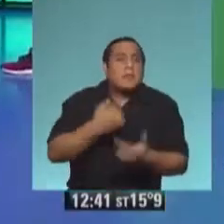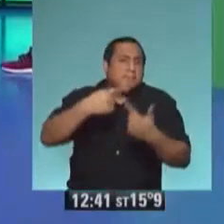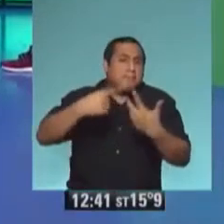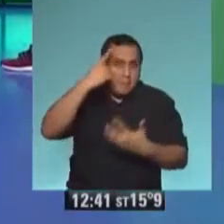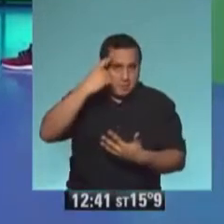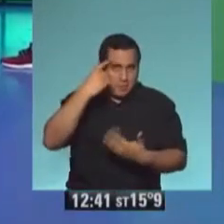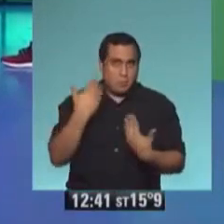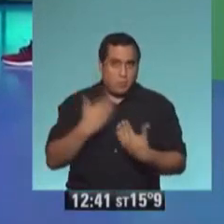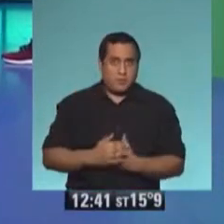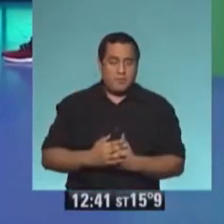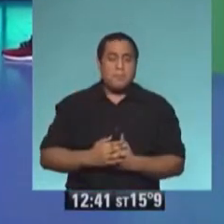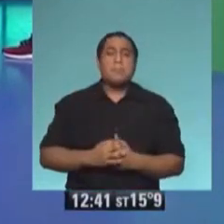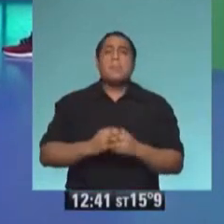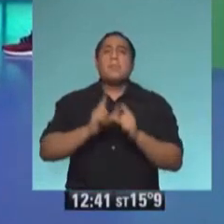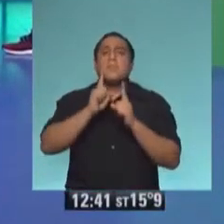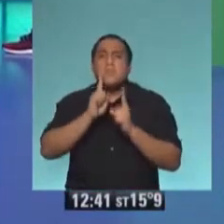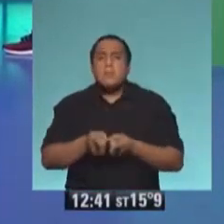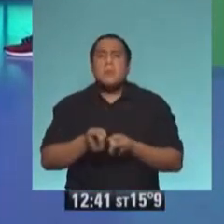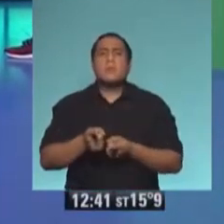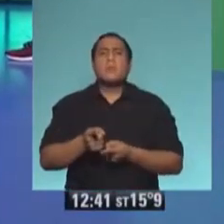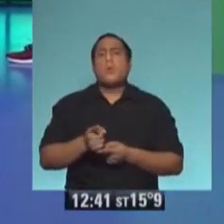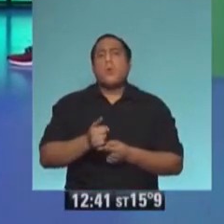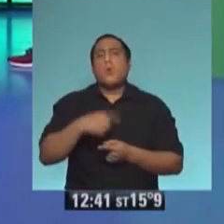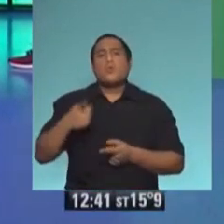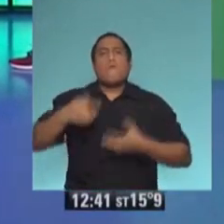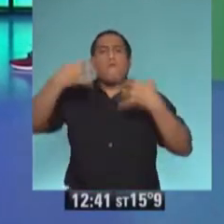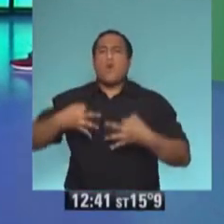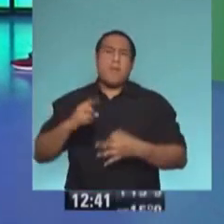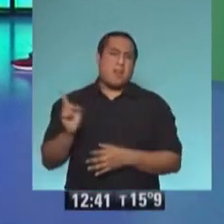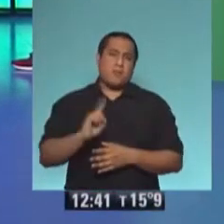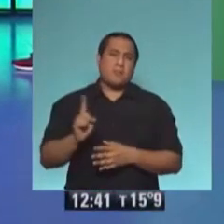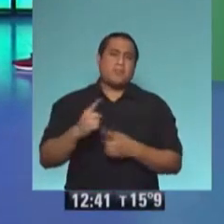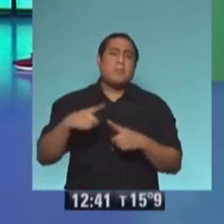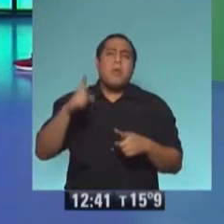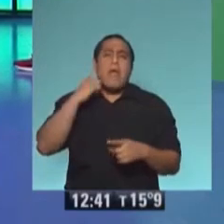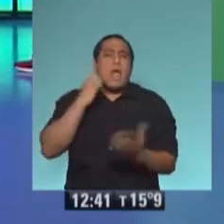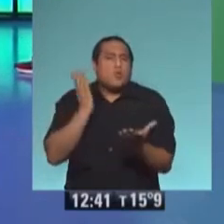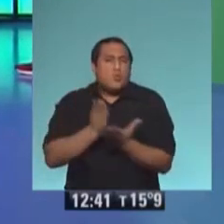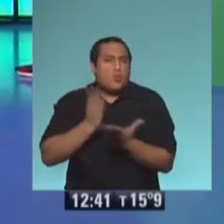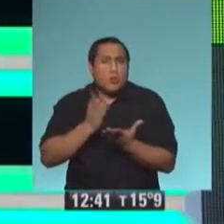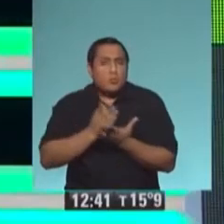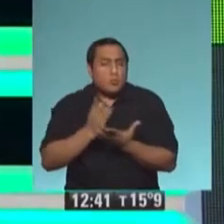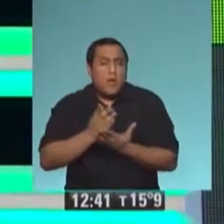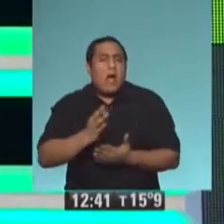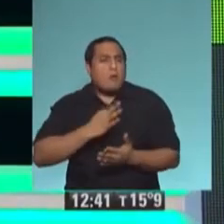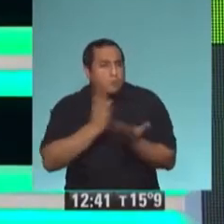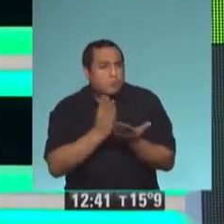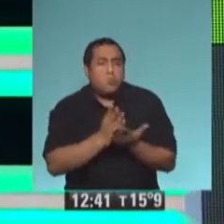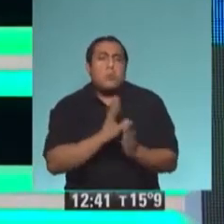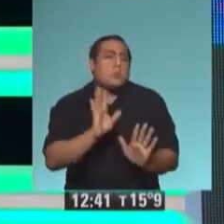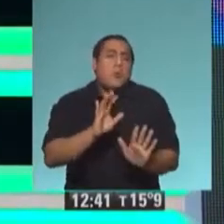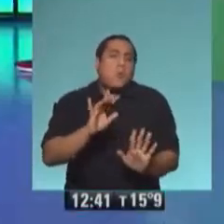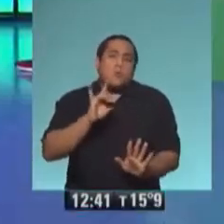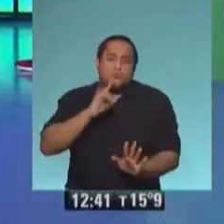por ejemplo, de una manera no formal. ¿Qué quiere decir? Sin estudiar una carrera en particular, siendo autodidacta,